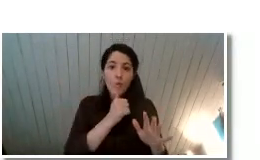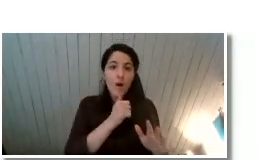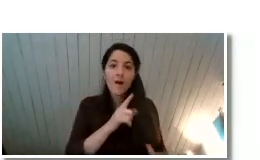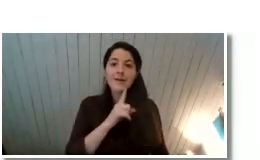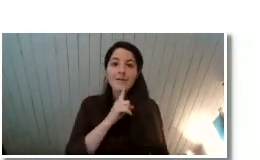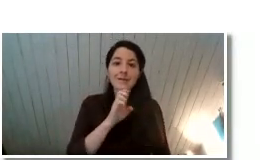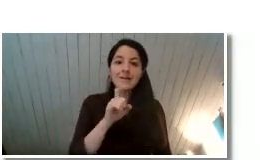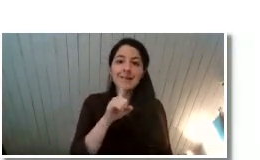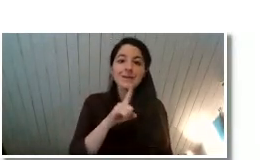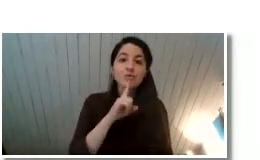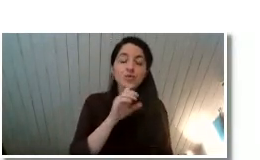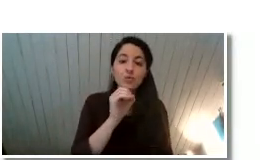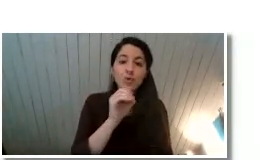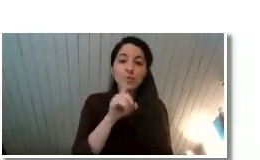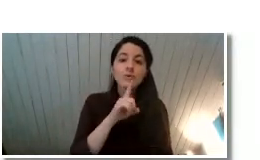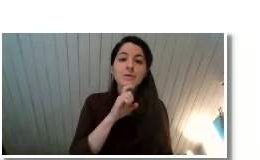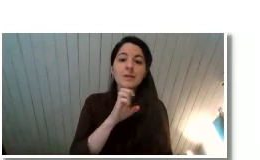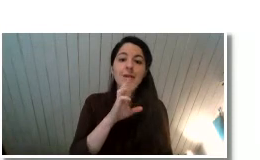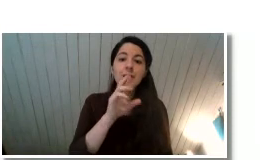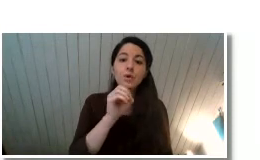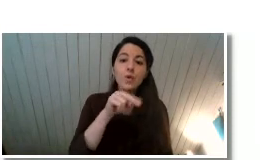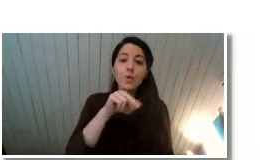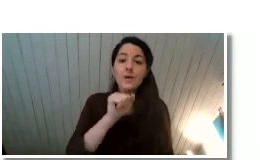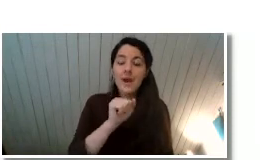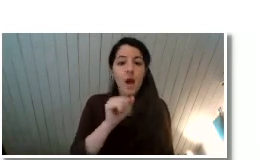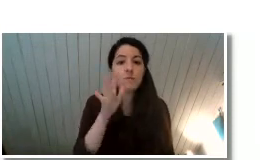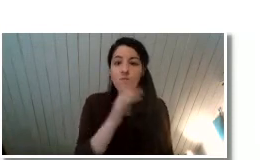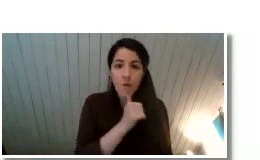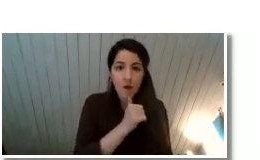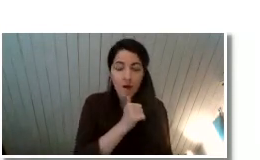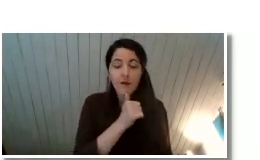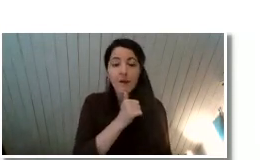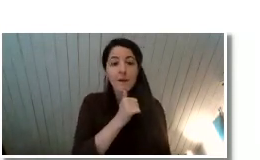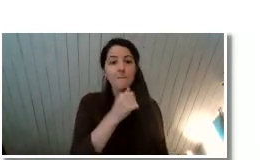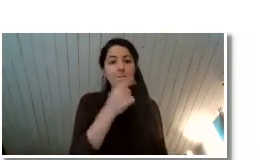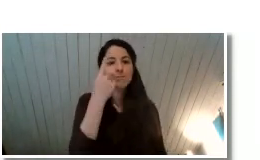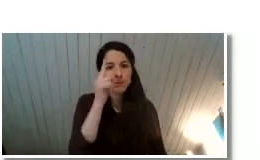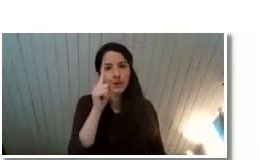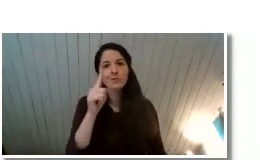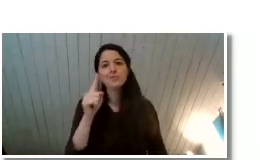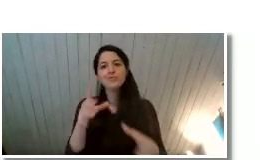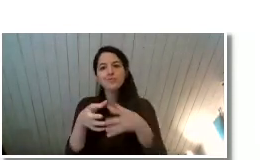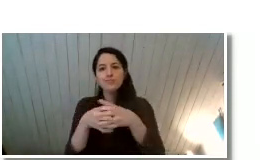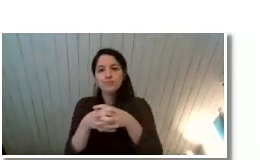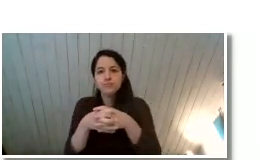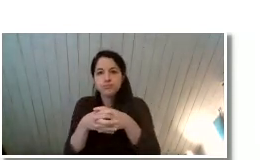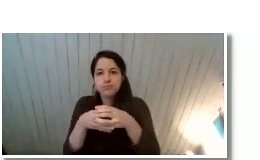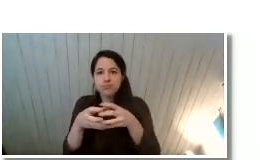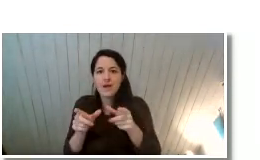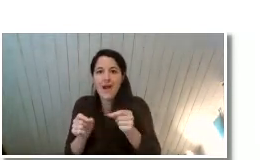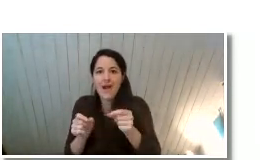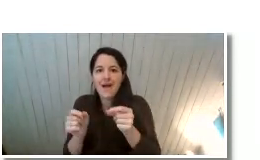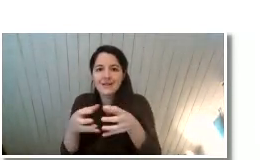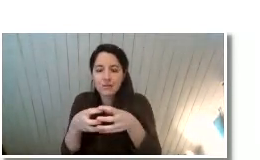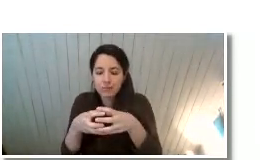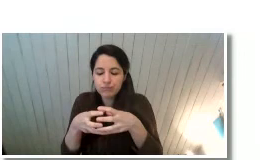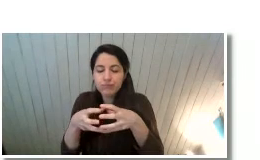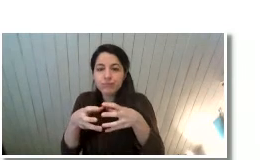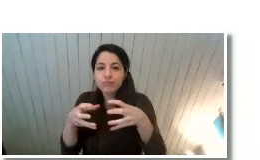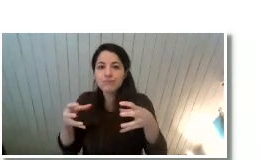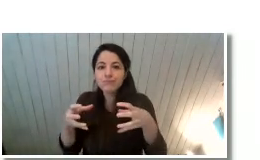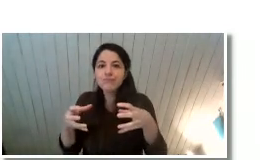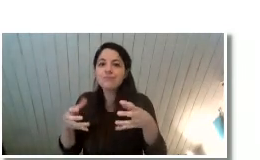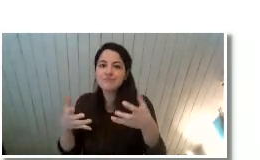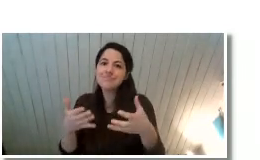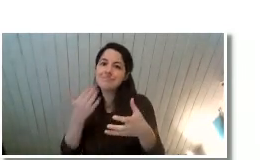testosterona de la que se produce internamente, se pueda seguir aumentando el tamaño y pueda seguir provocando los efectos negativos que